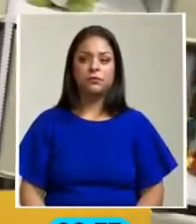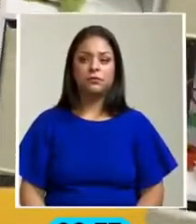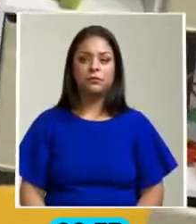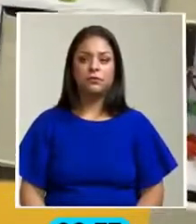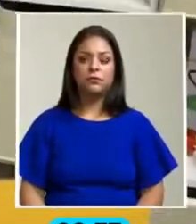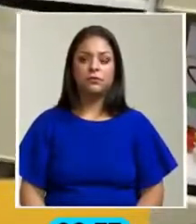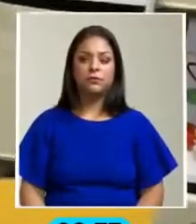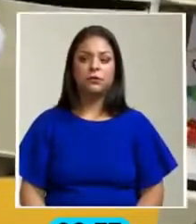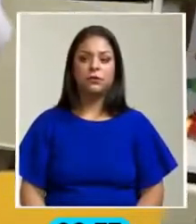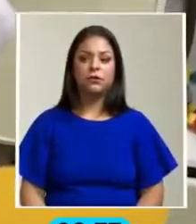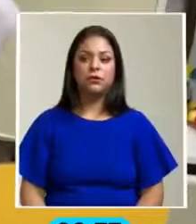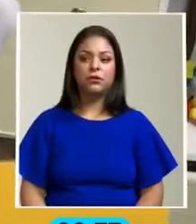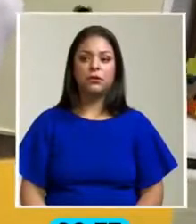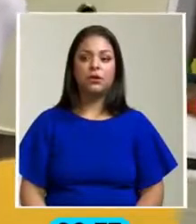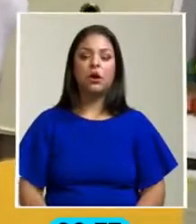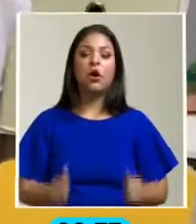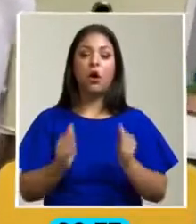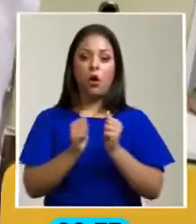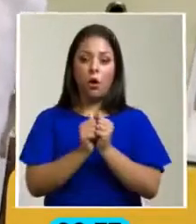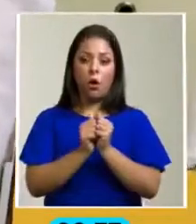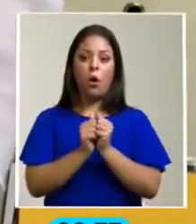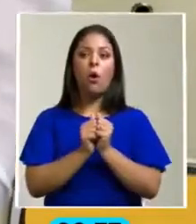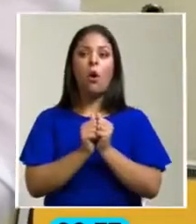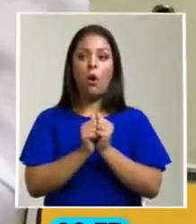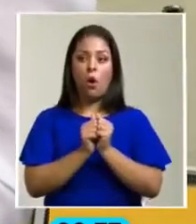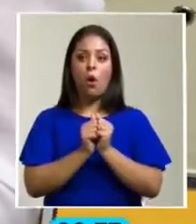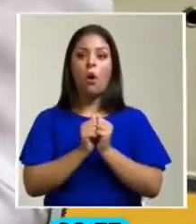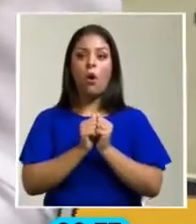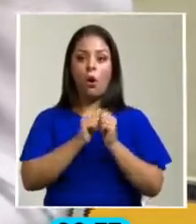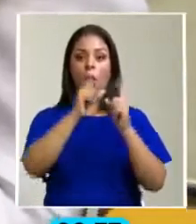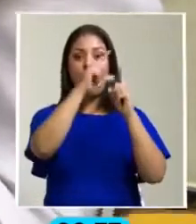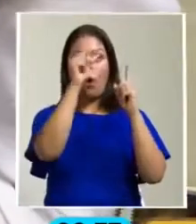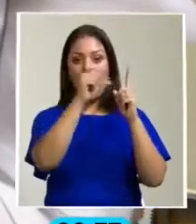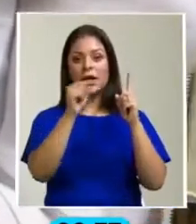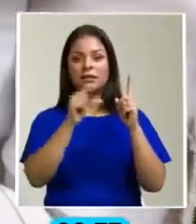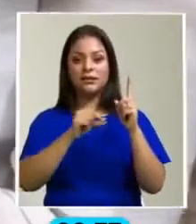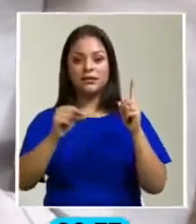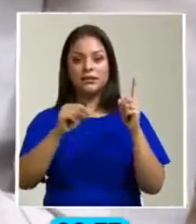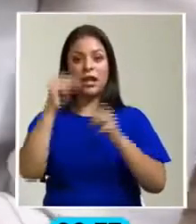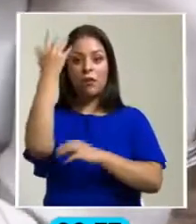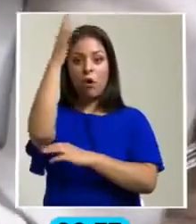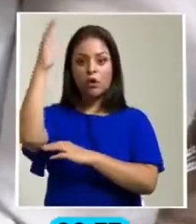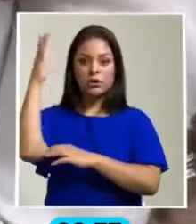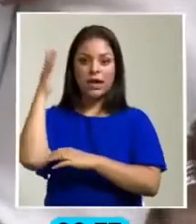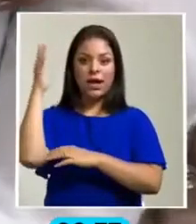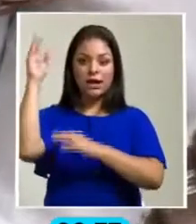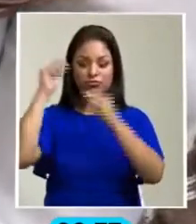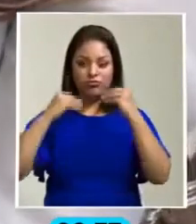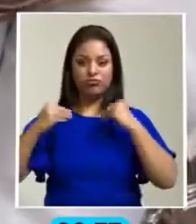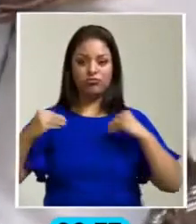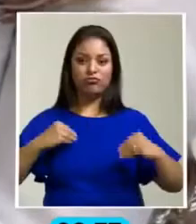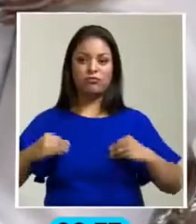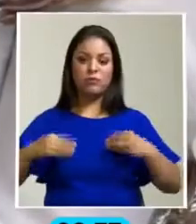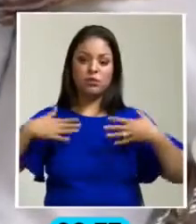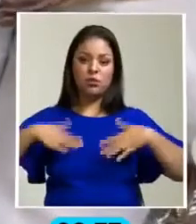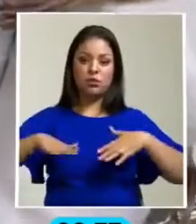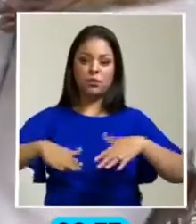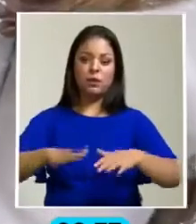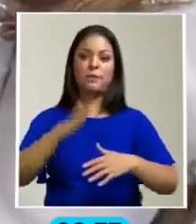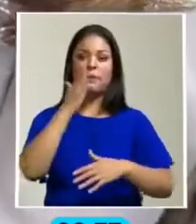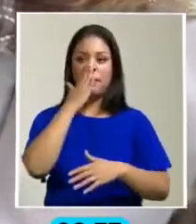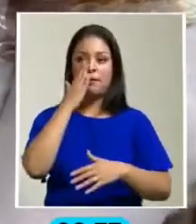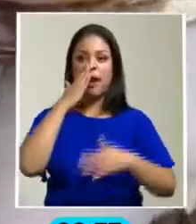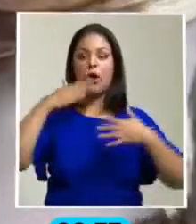Con hojas. Con hojas del bosque. Muy bien. Y ahí está mamá danza